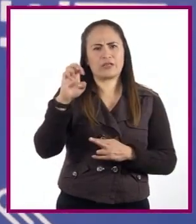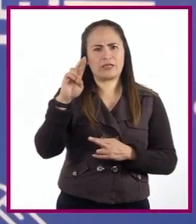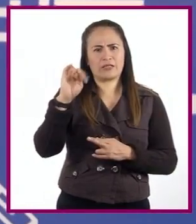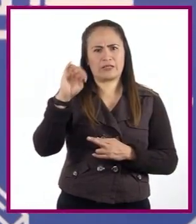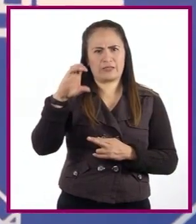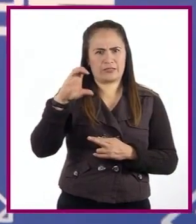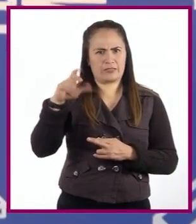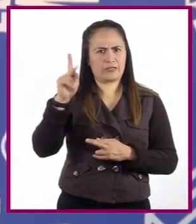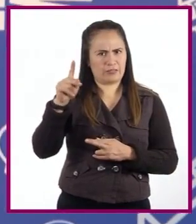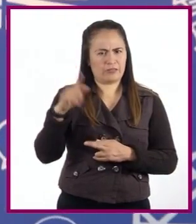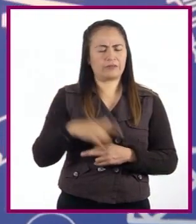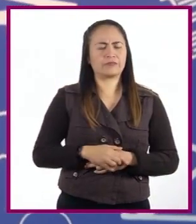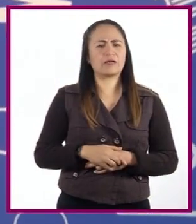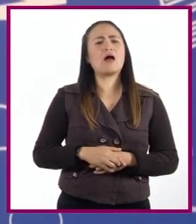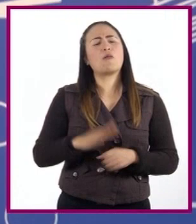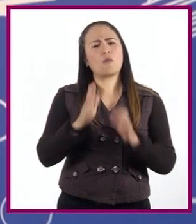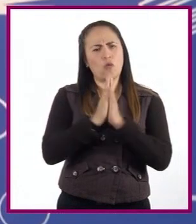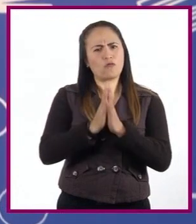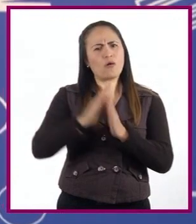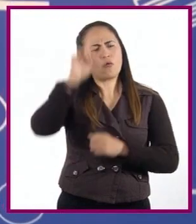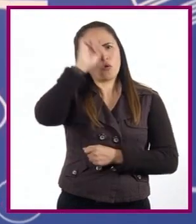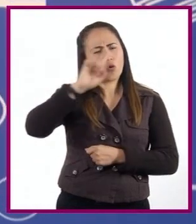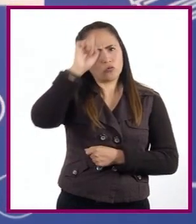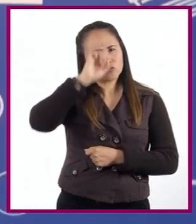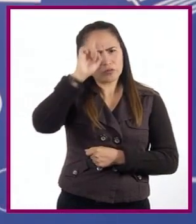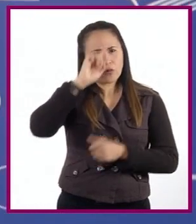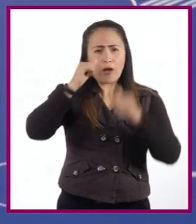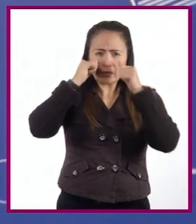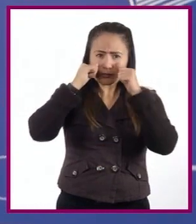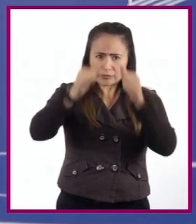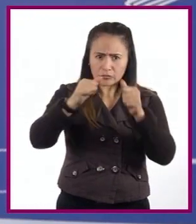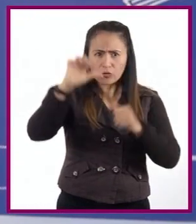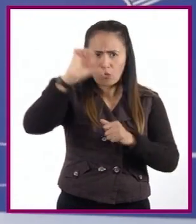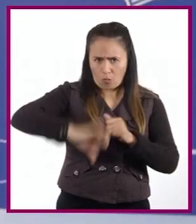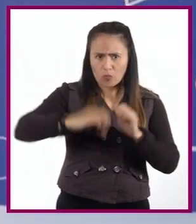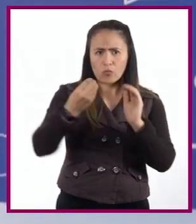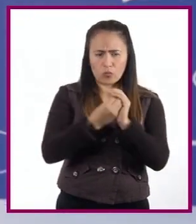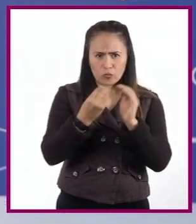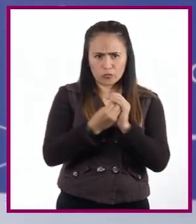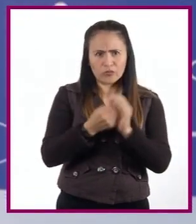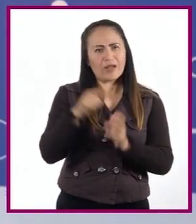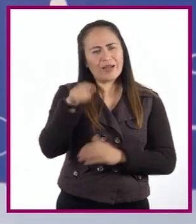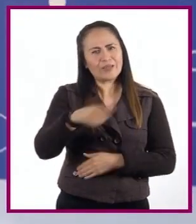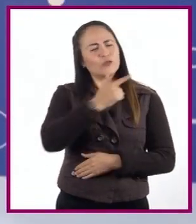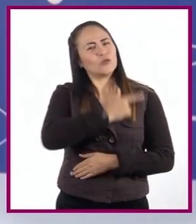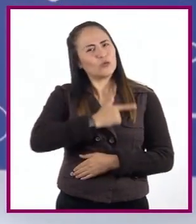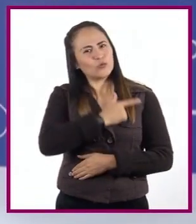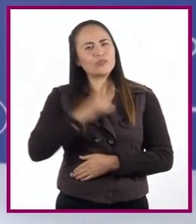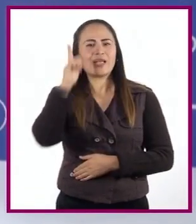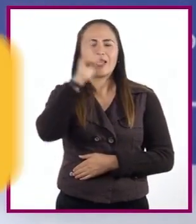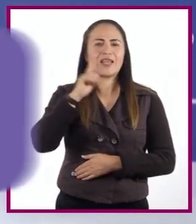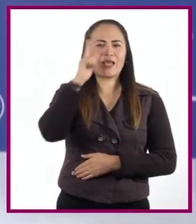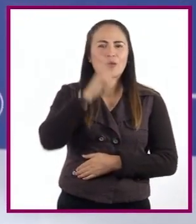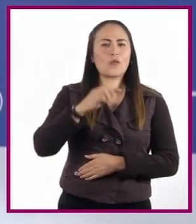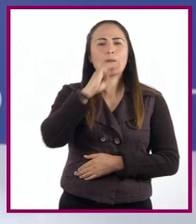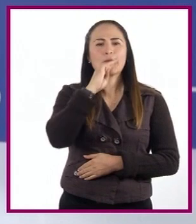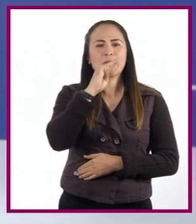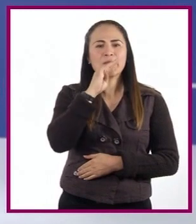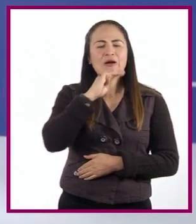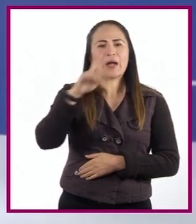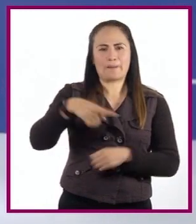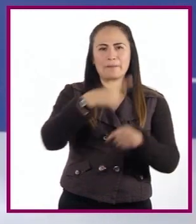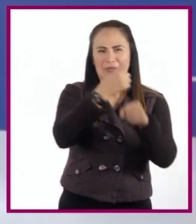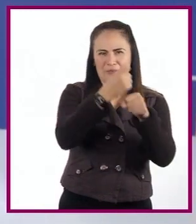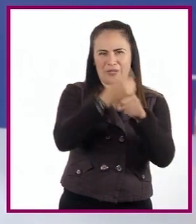Esástiga. Les recomiendo que pongan mucha atención a esta sesión y disfruten mucho de la asignatura Lengua Materna en el primer grado de